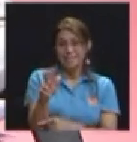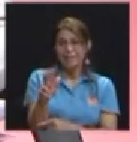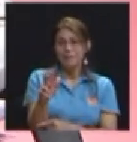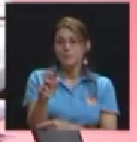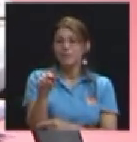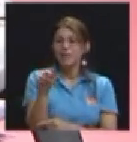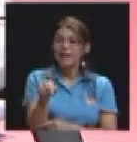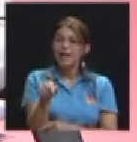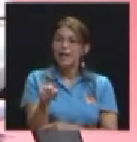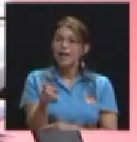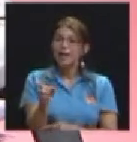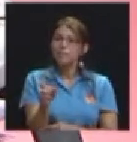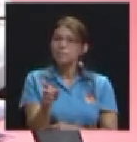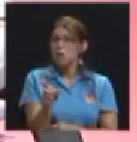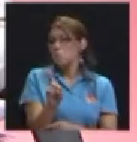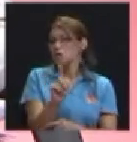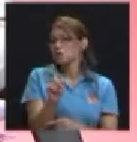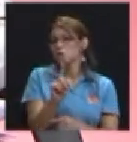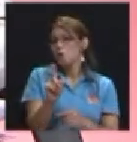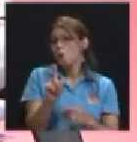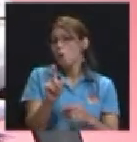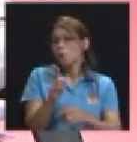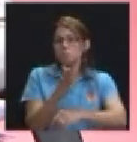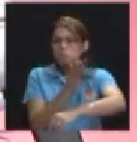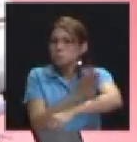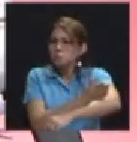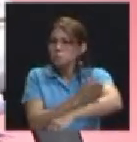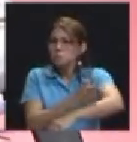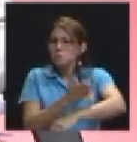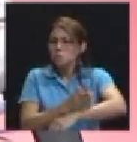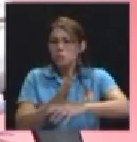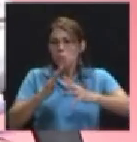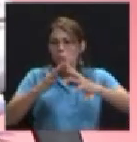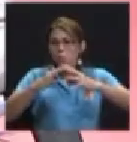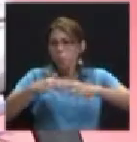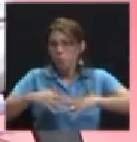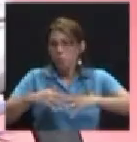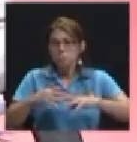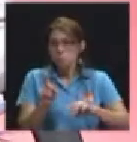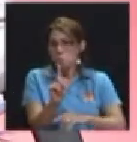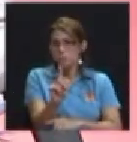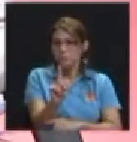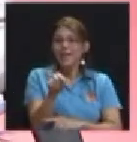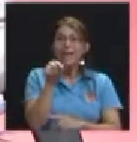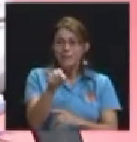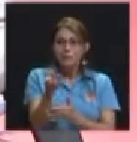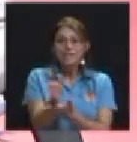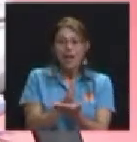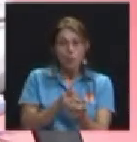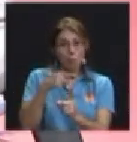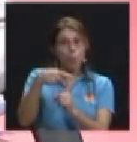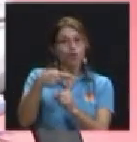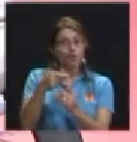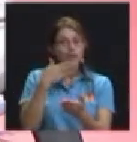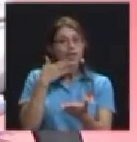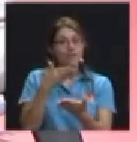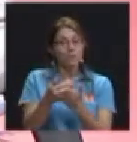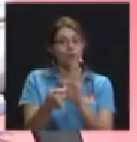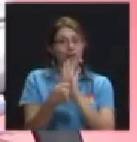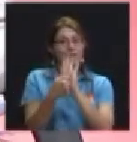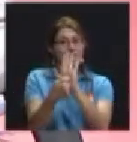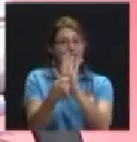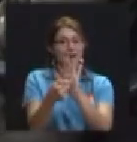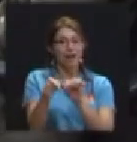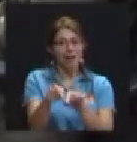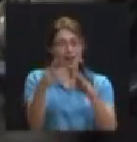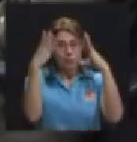no se ha, digamos, como deteriorado, ¿verdad? Eso es algo, digamos, positivo que reflejan los datos. Eso, ¿por qué lo